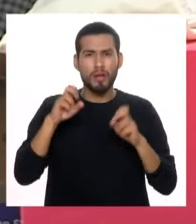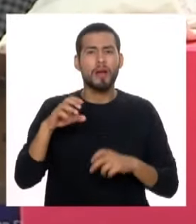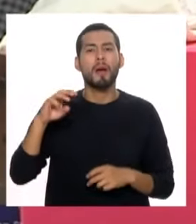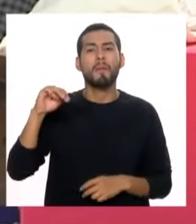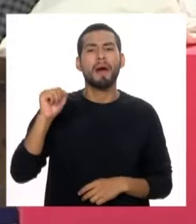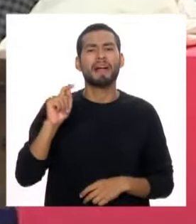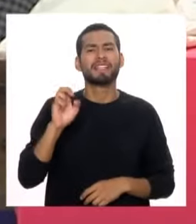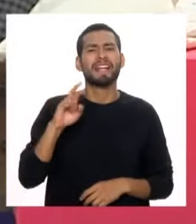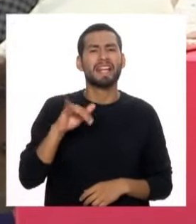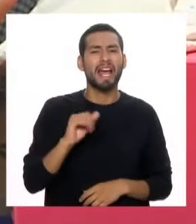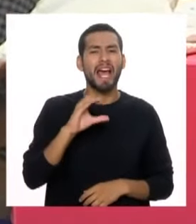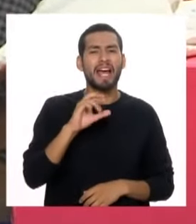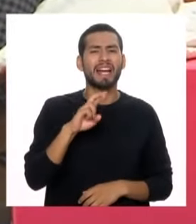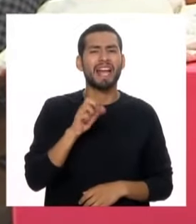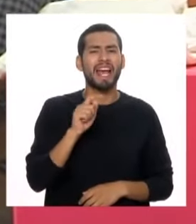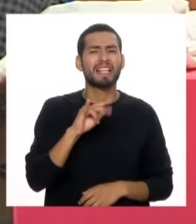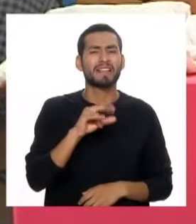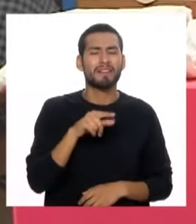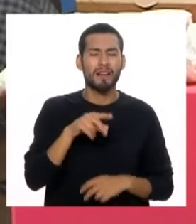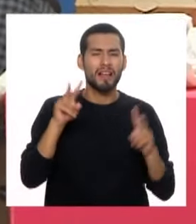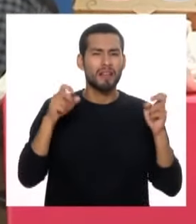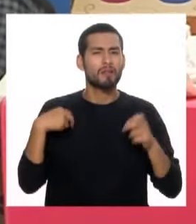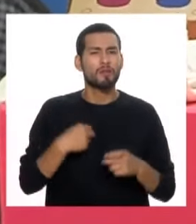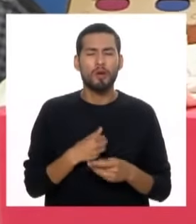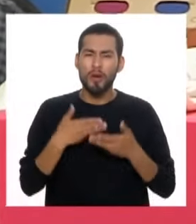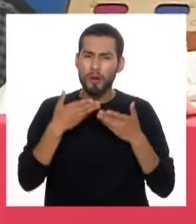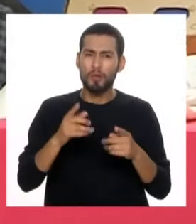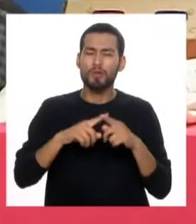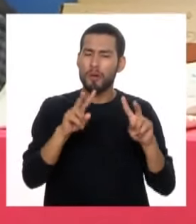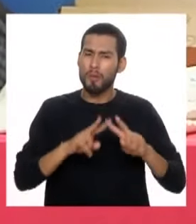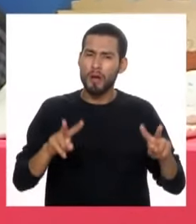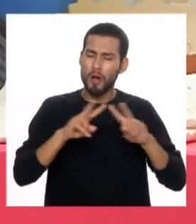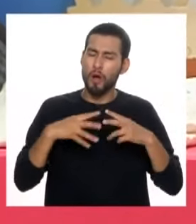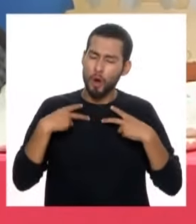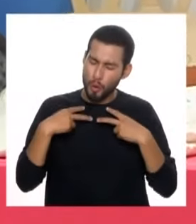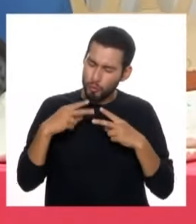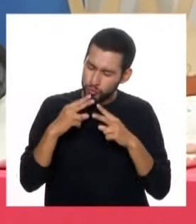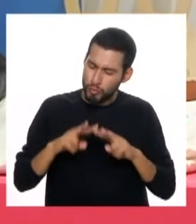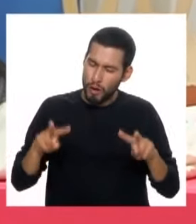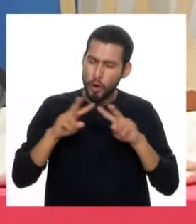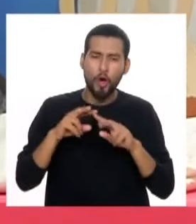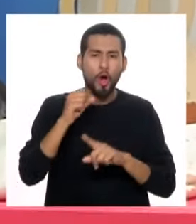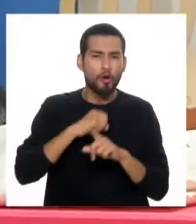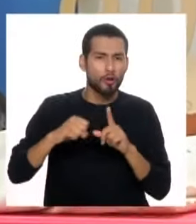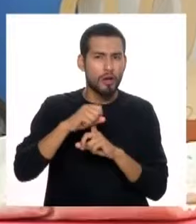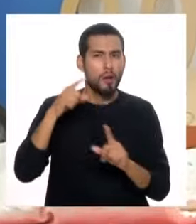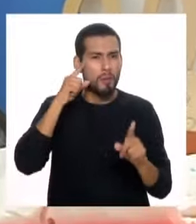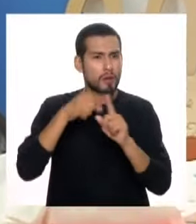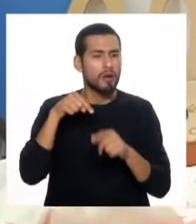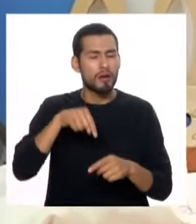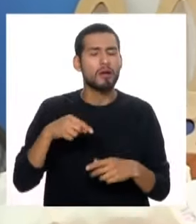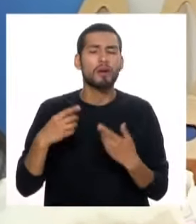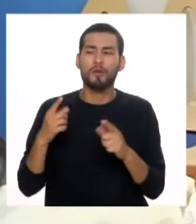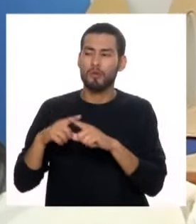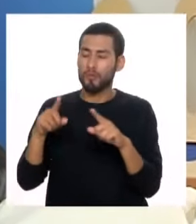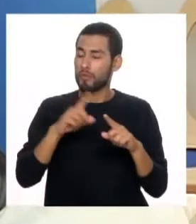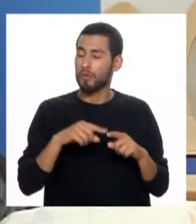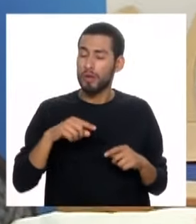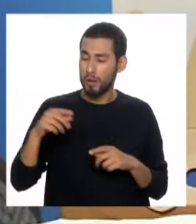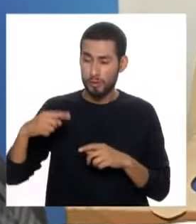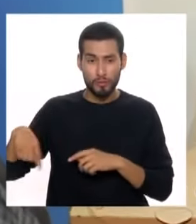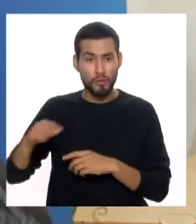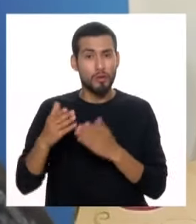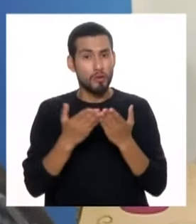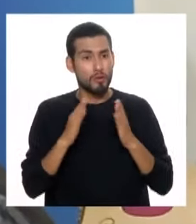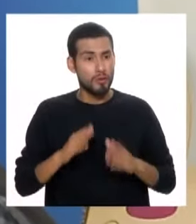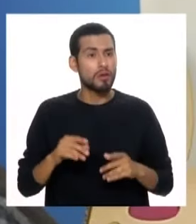Creativa, donde vamos a tener todos los proyectos con valor social o con propósito, que le llamamos nosotros, desarrollado por nuestros estudiantes, los van a poder ver, pero